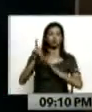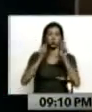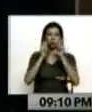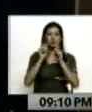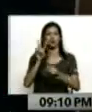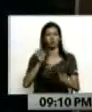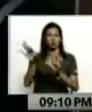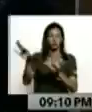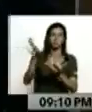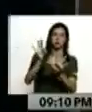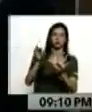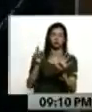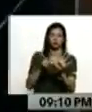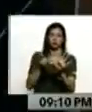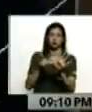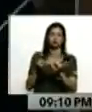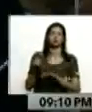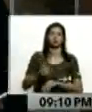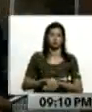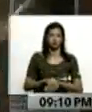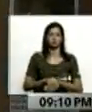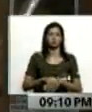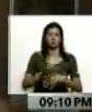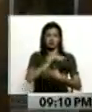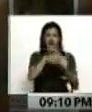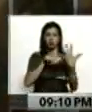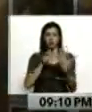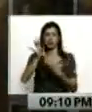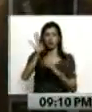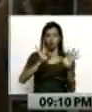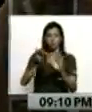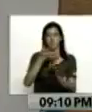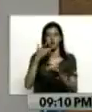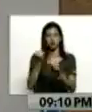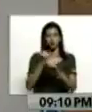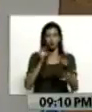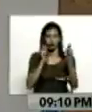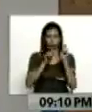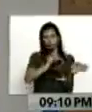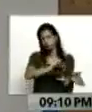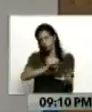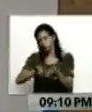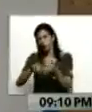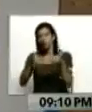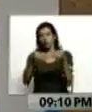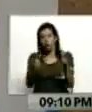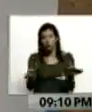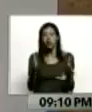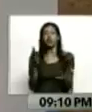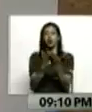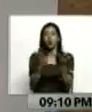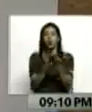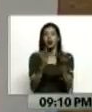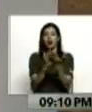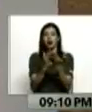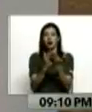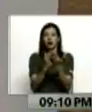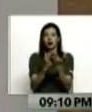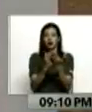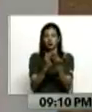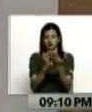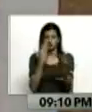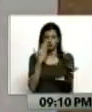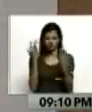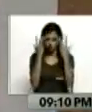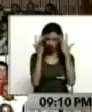avance Venezuela es uno de ellos en turismo inaugurar inauguran escuela de talento deportivo Robert